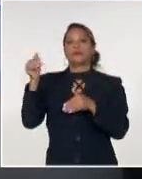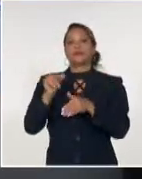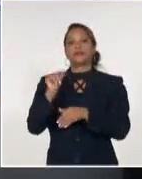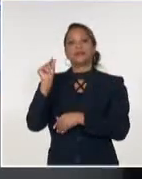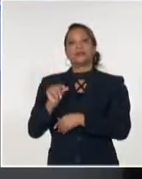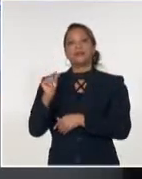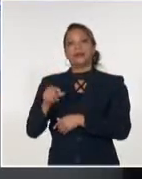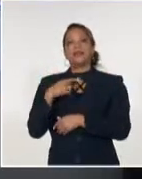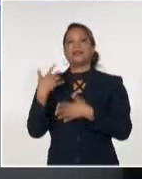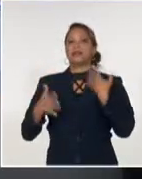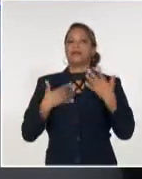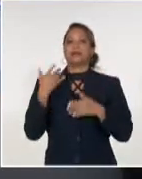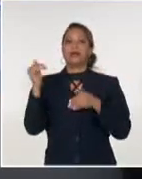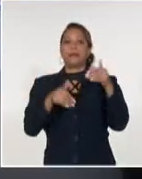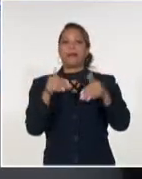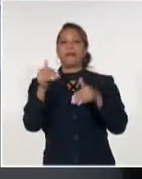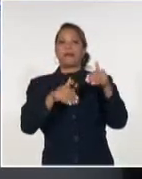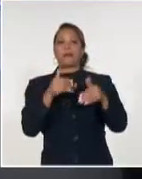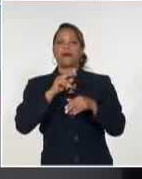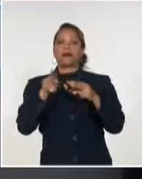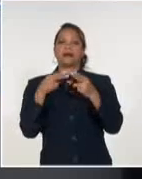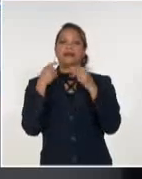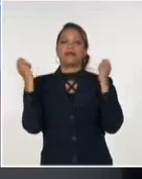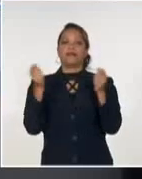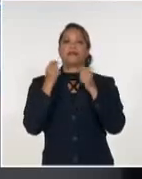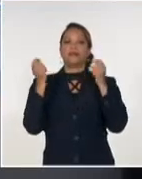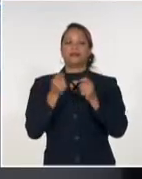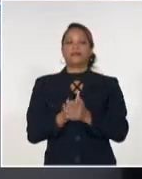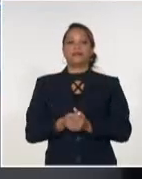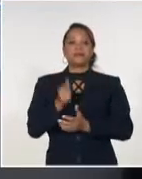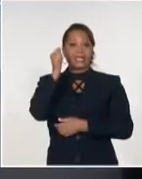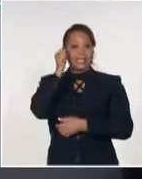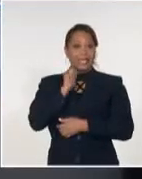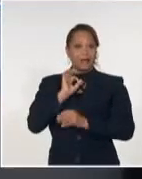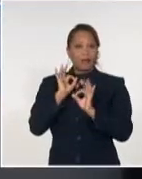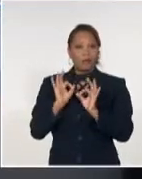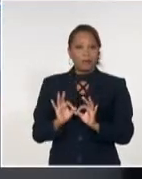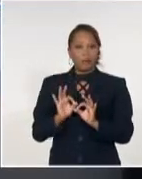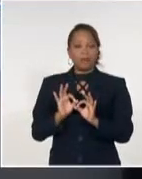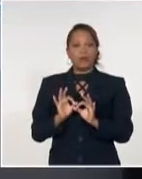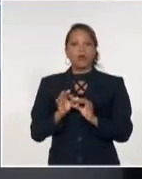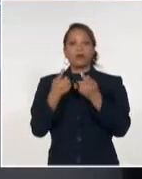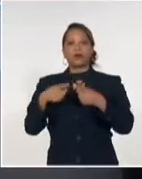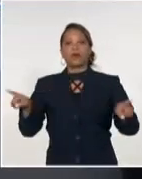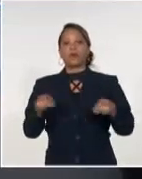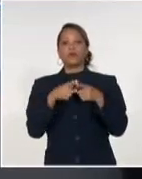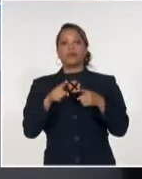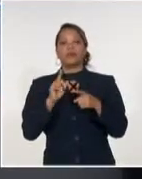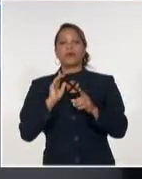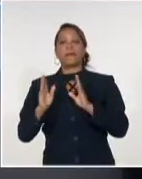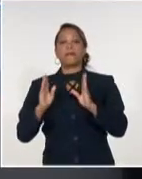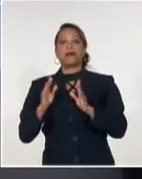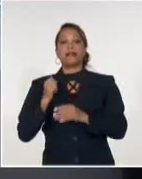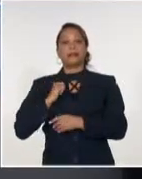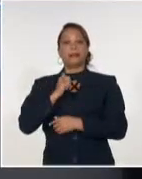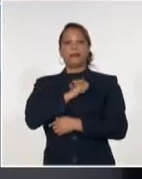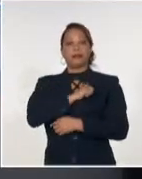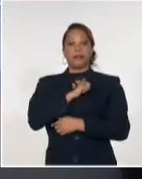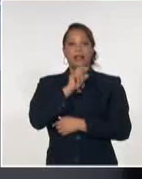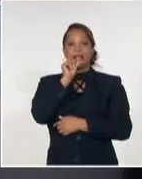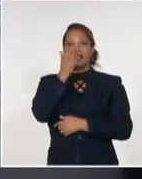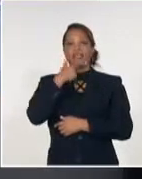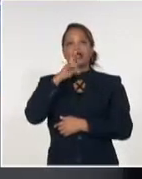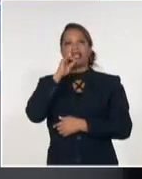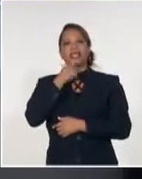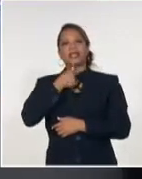actividades presenciales en esta edición del festival. El propio sábado 4 tendremos el concierto Partes Privadas de Daniel Martín Subiaut.